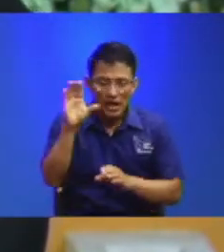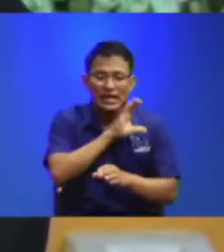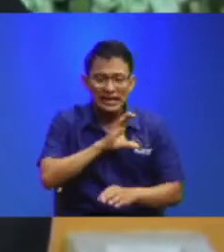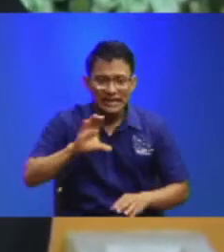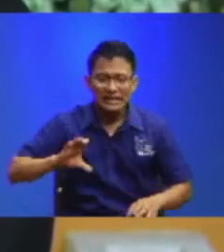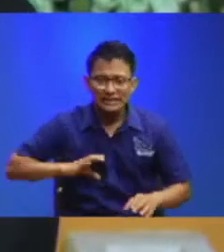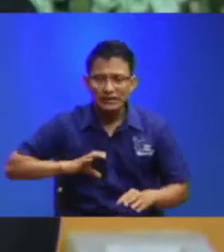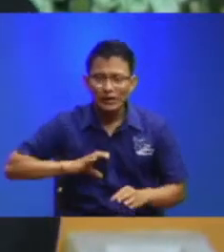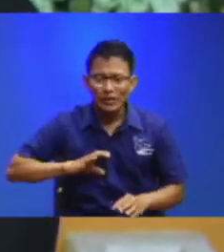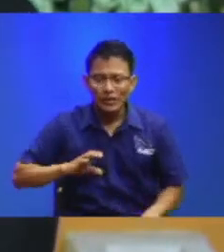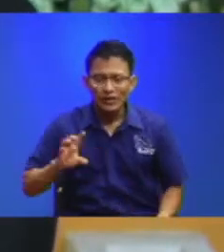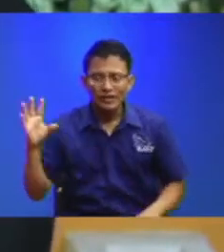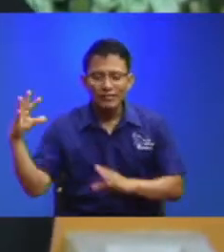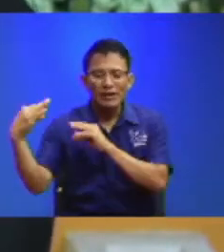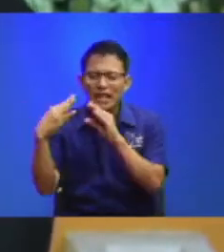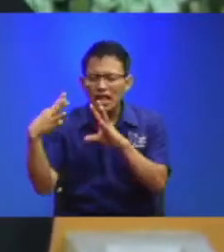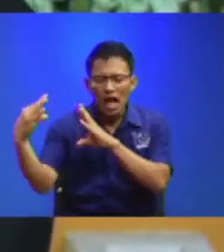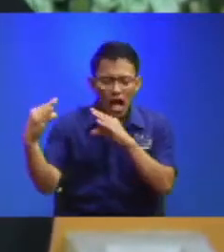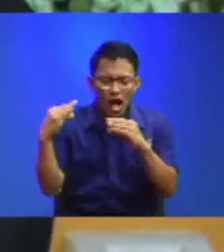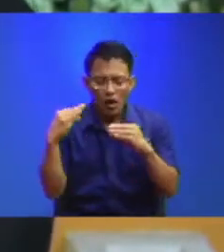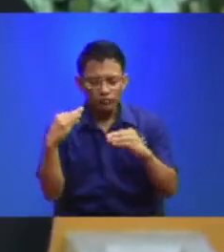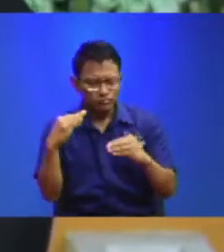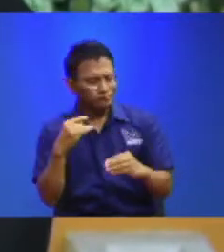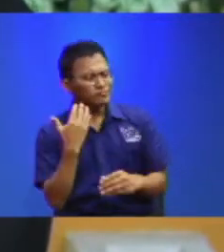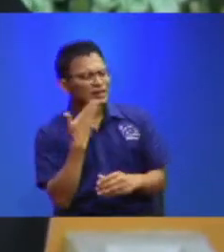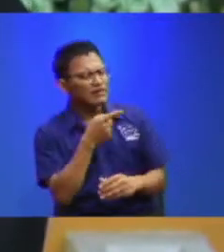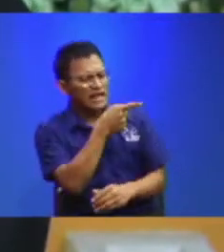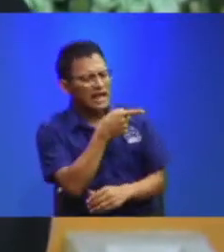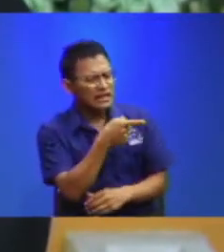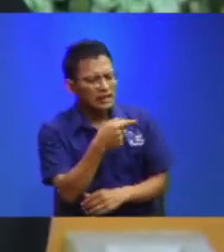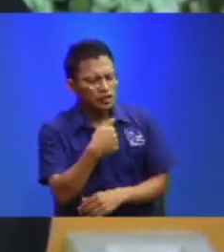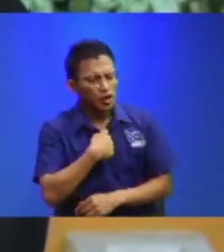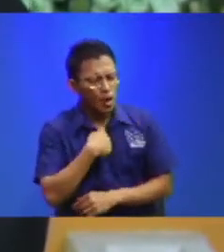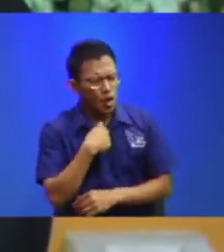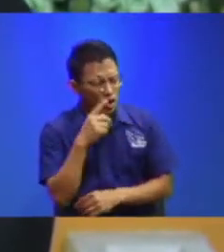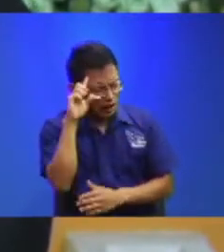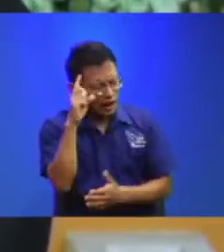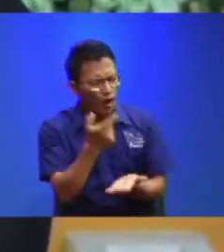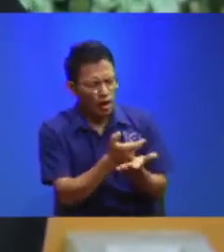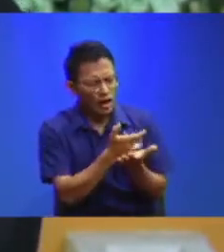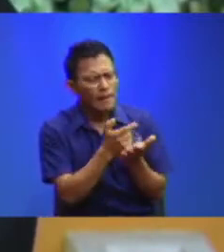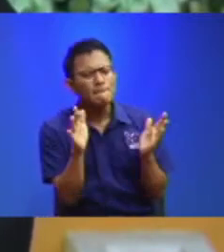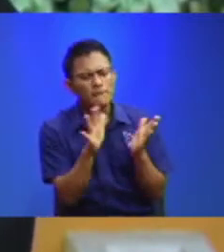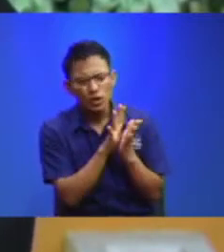el hermano, ya te vos que yo creo que me voy a morir.